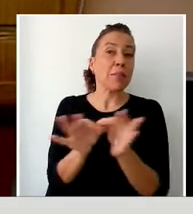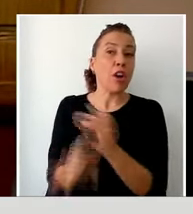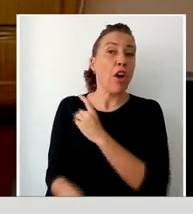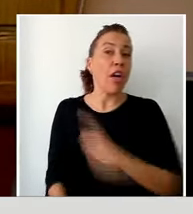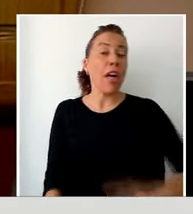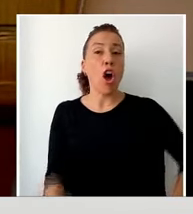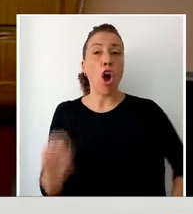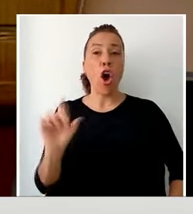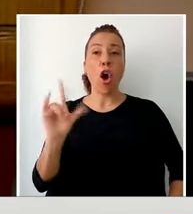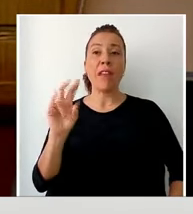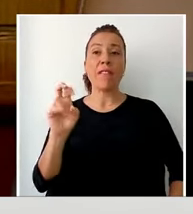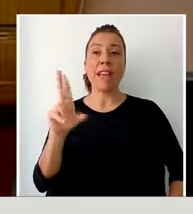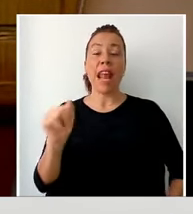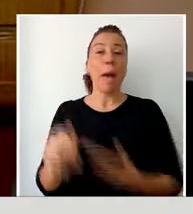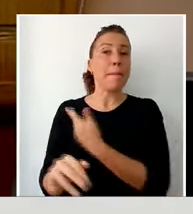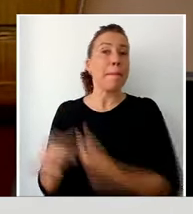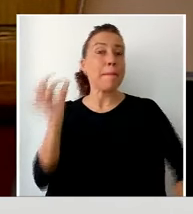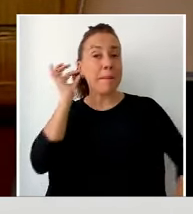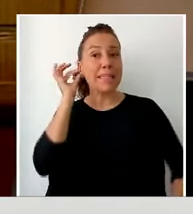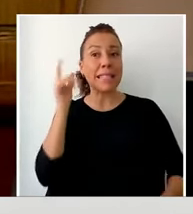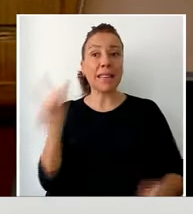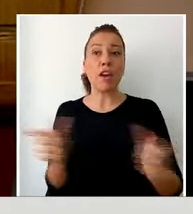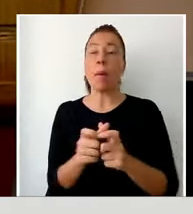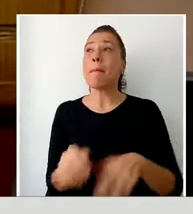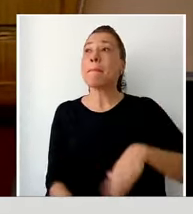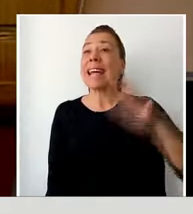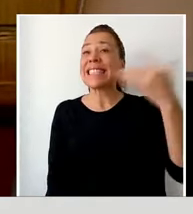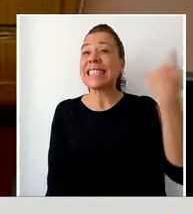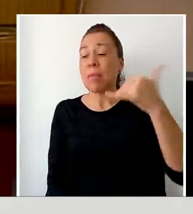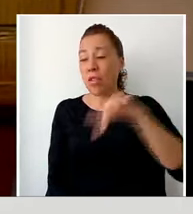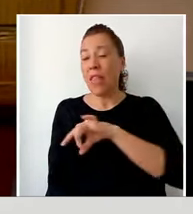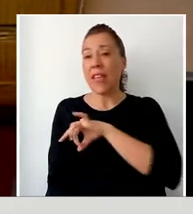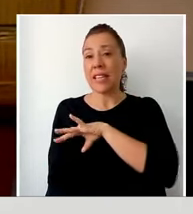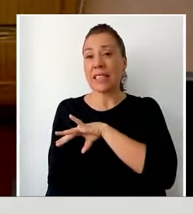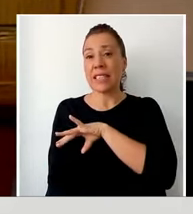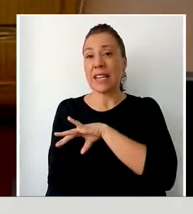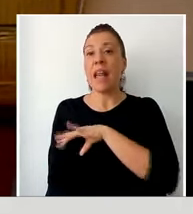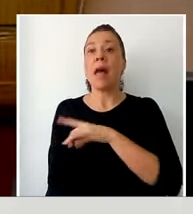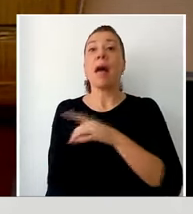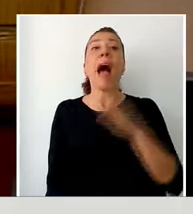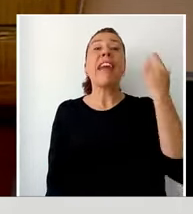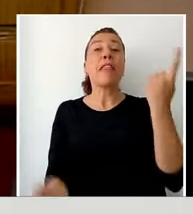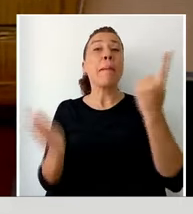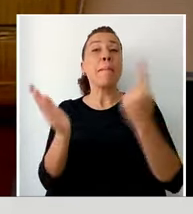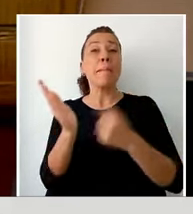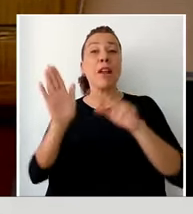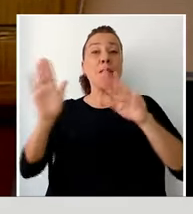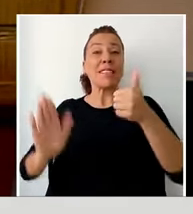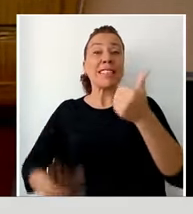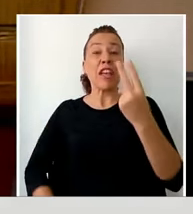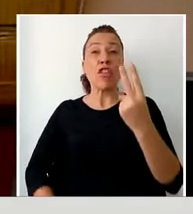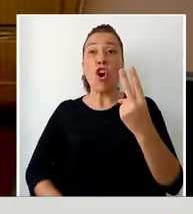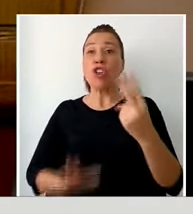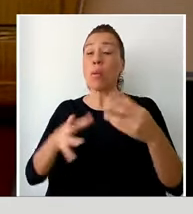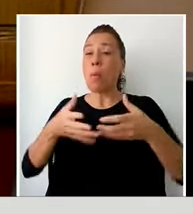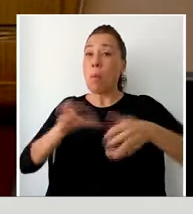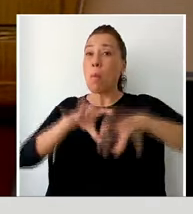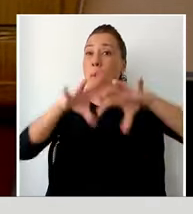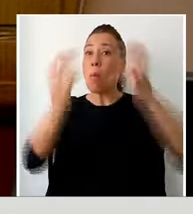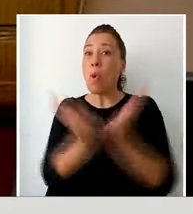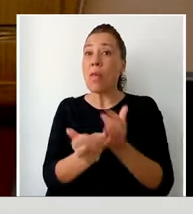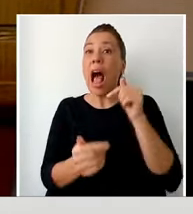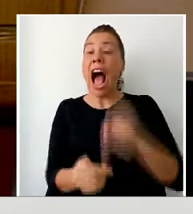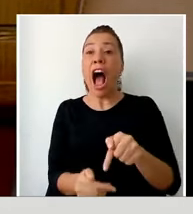presidenta de la comisión más importante en Chile desde el Mundial del 62 no los juegos pana y para Panamericanos Santiago 2023